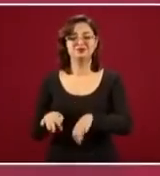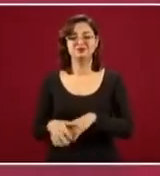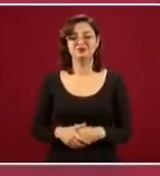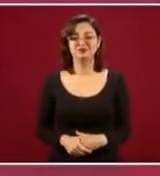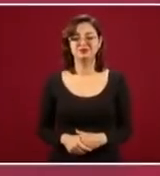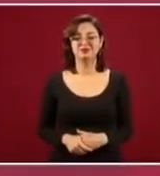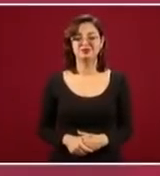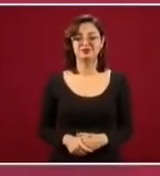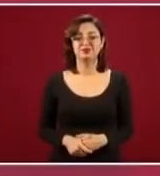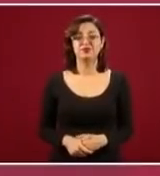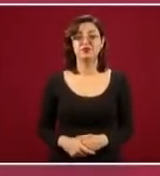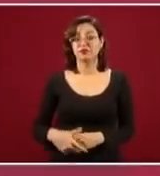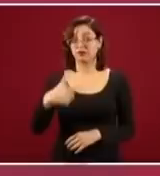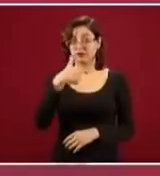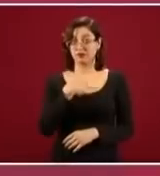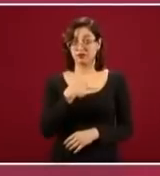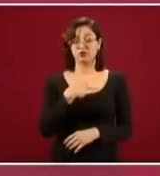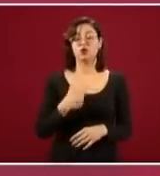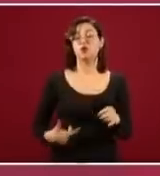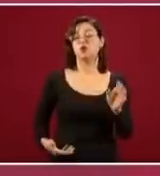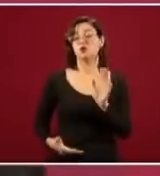Yo me voy a ir a Palenque,